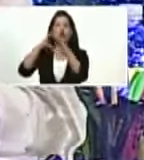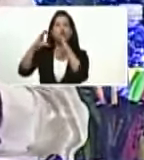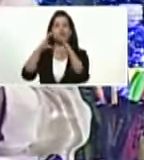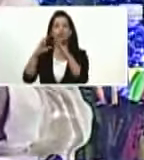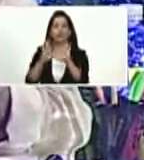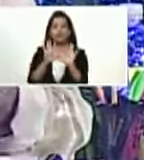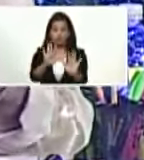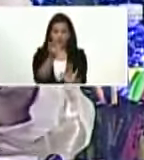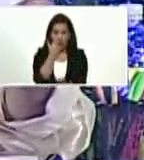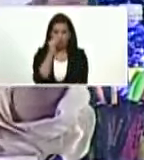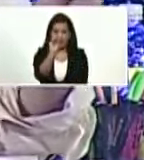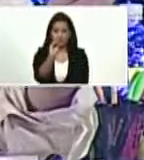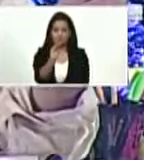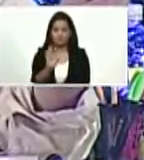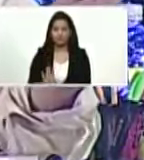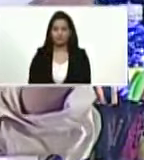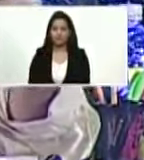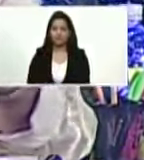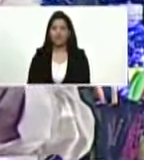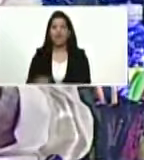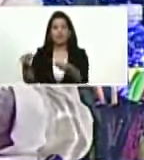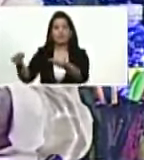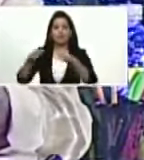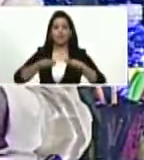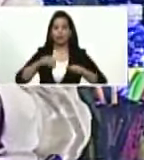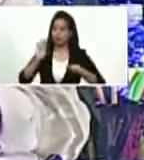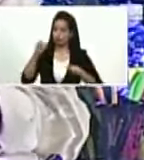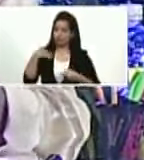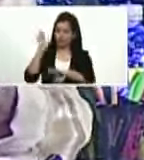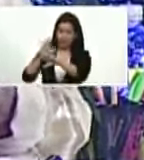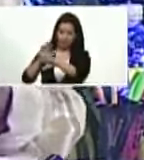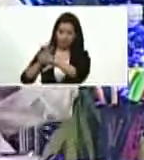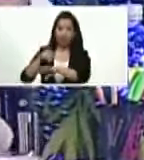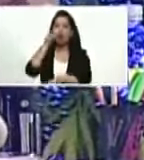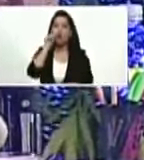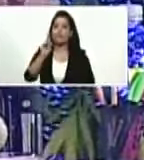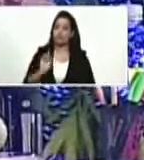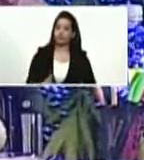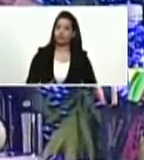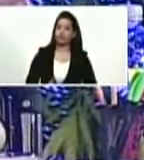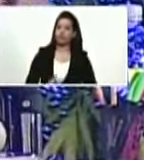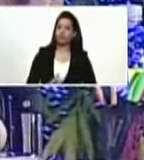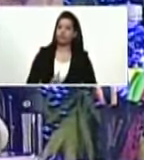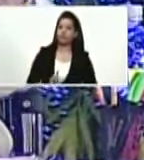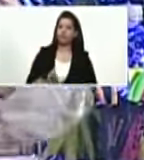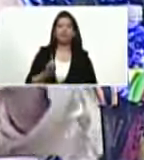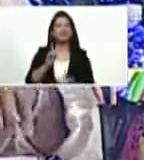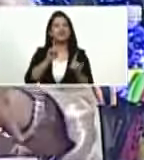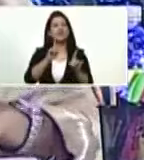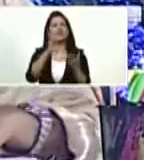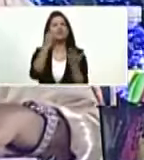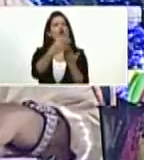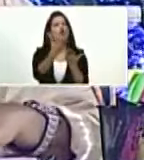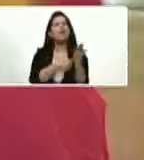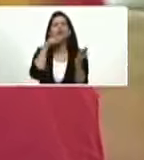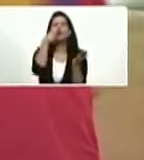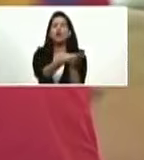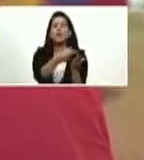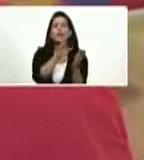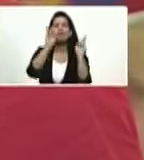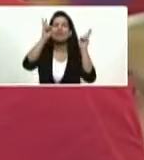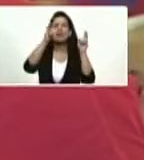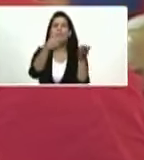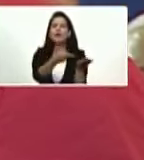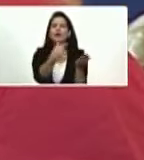crítica a quien escribió esto aquí. Y yo no sé, ¿cómo se titula tu documento, el documento? ¿Me